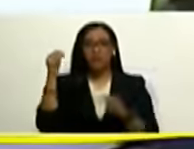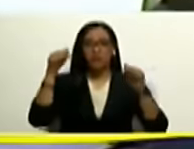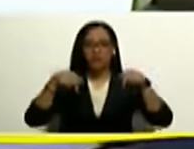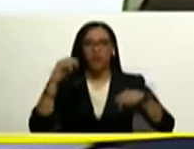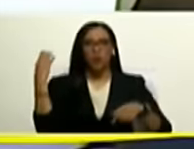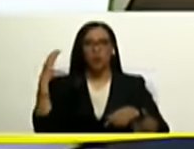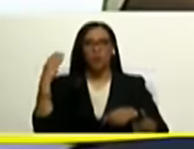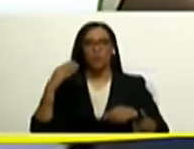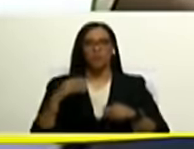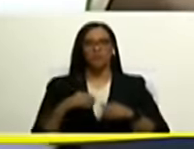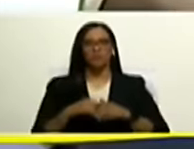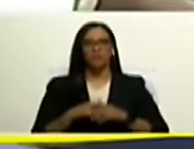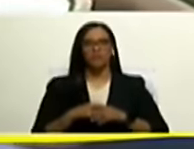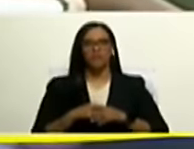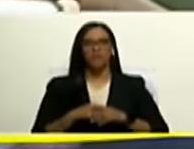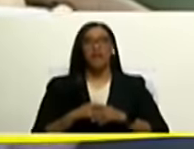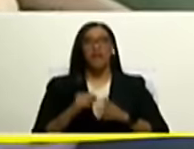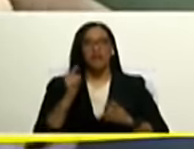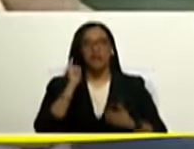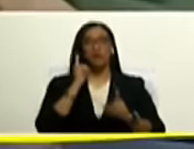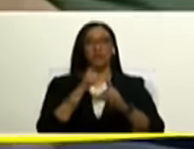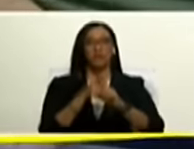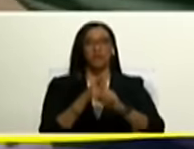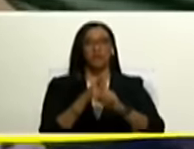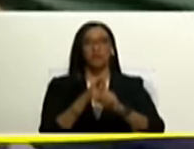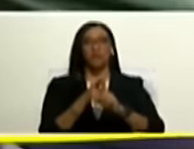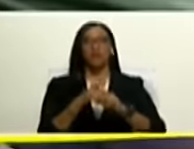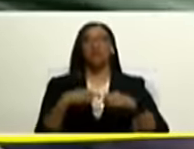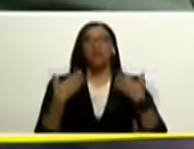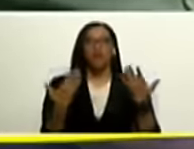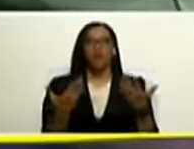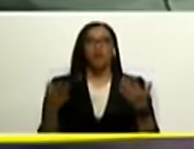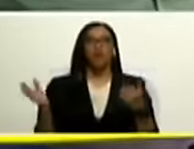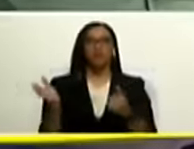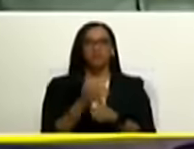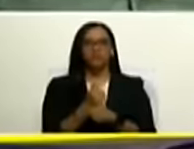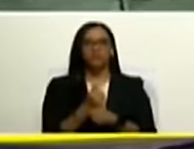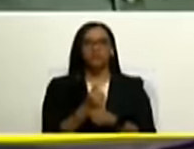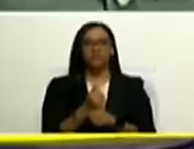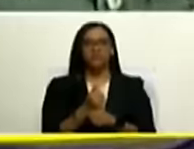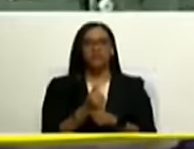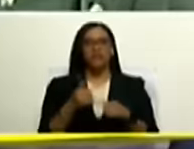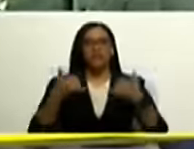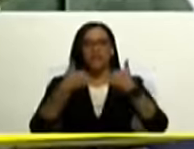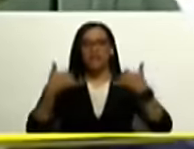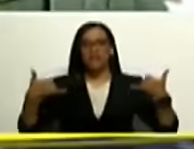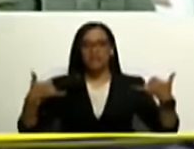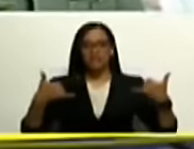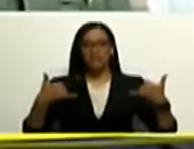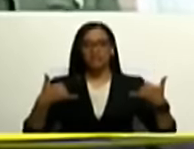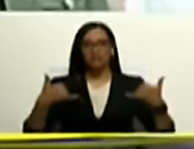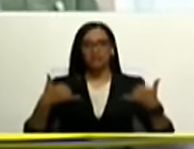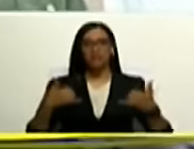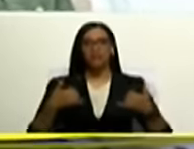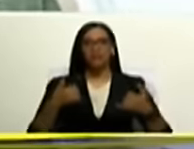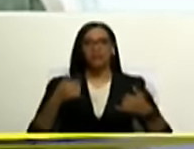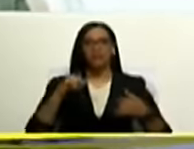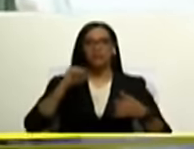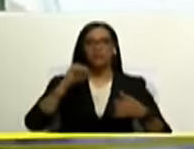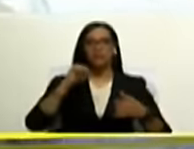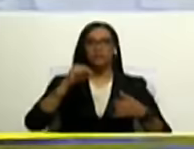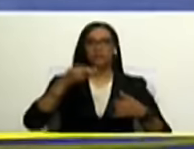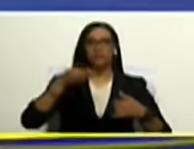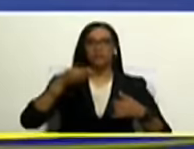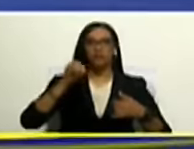Colombia. Era el objetivo estratégico y es cuando aparecen las líneas Chombol. Yo tengo aquí un